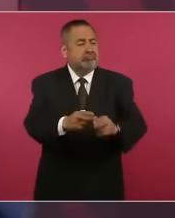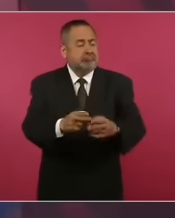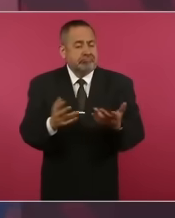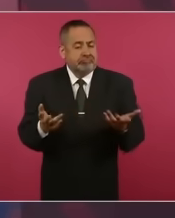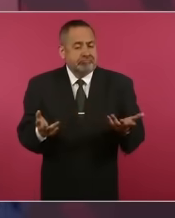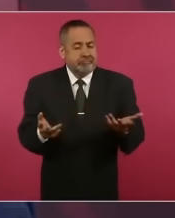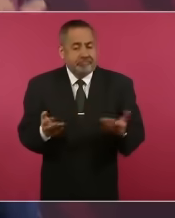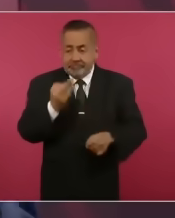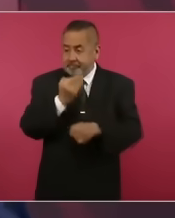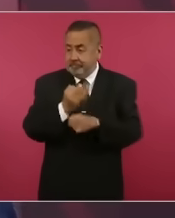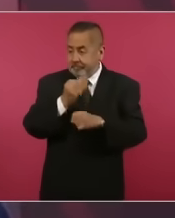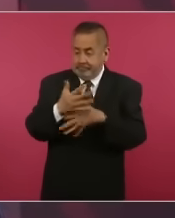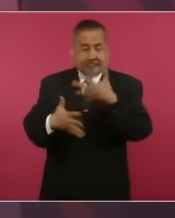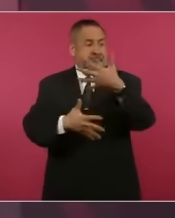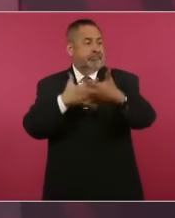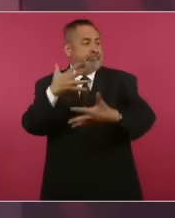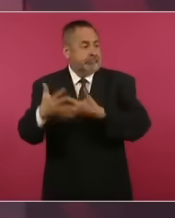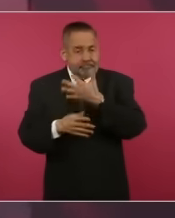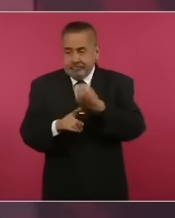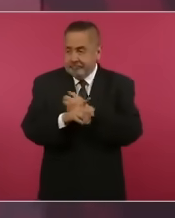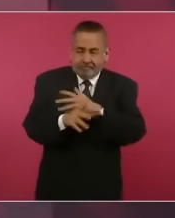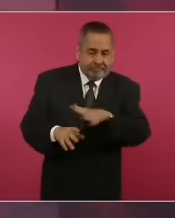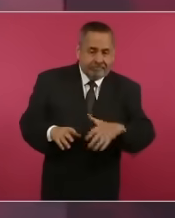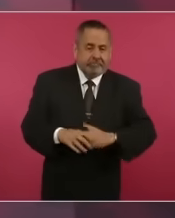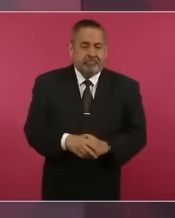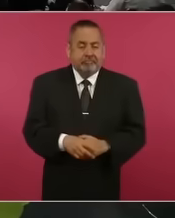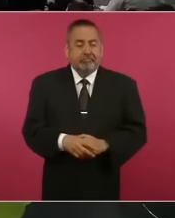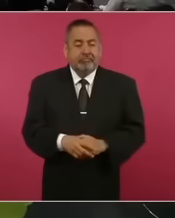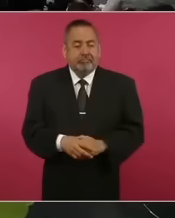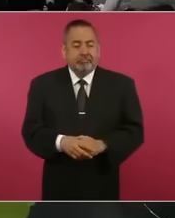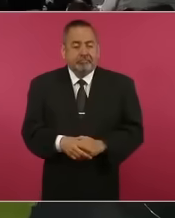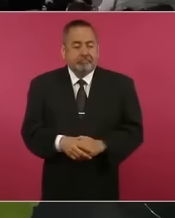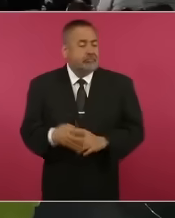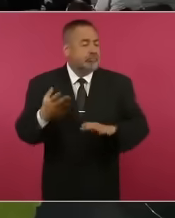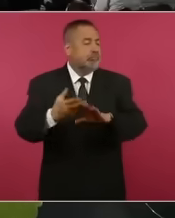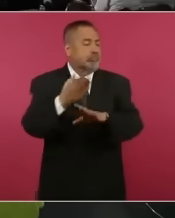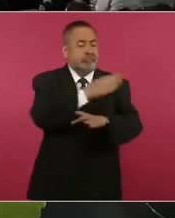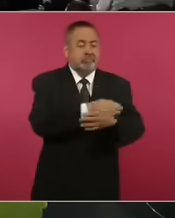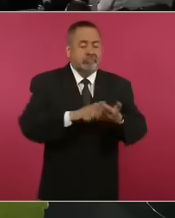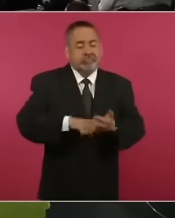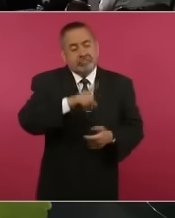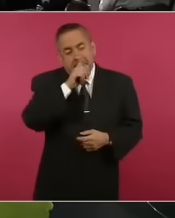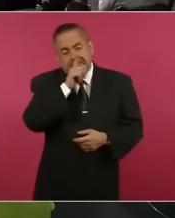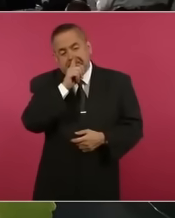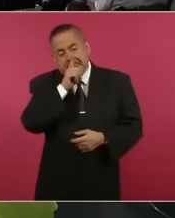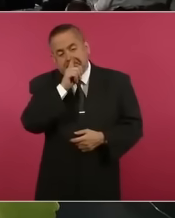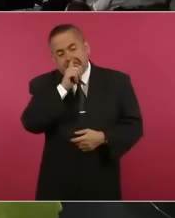Entonces, sí era, ¿no? Hay calor, hay frío, no ha llovido.